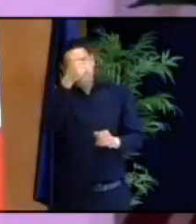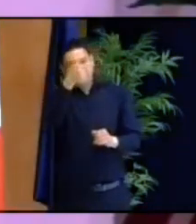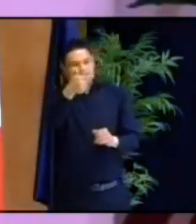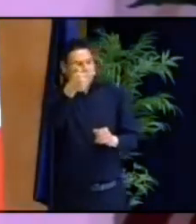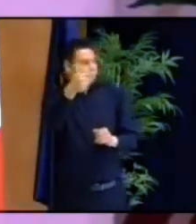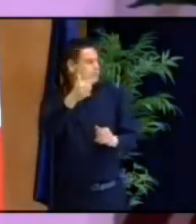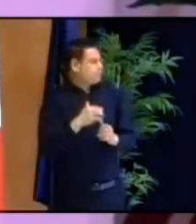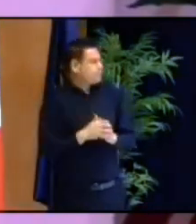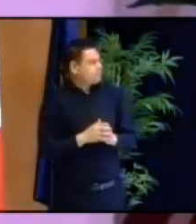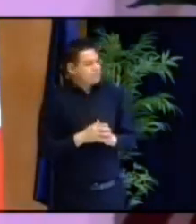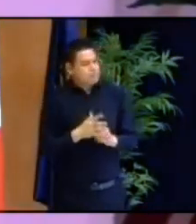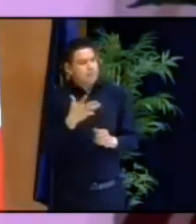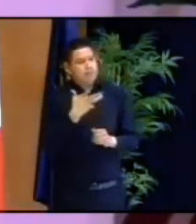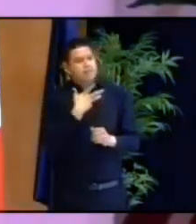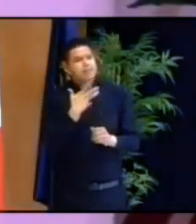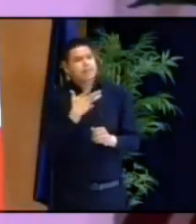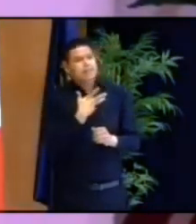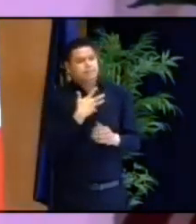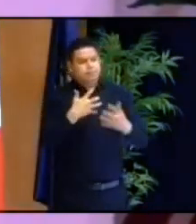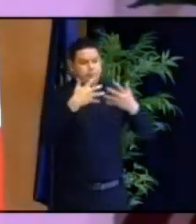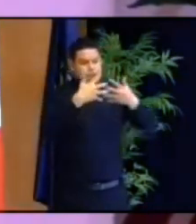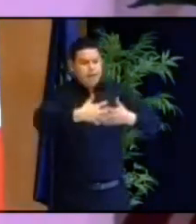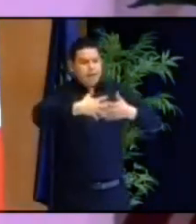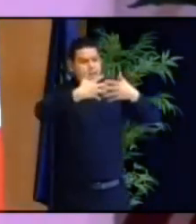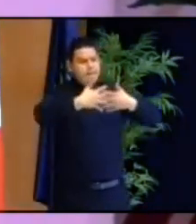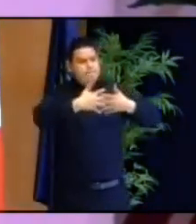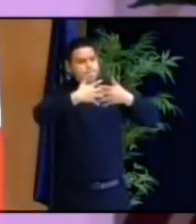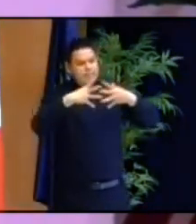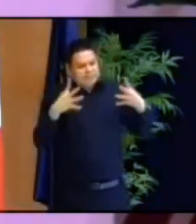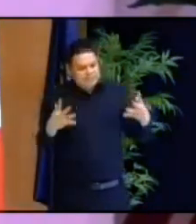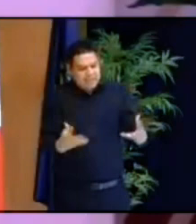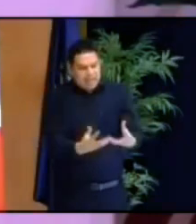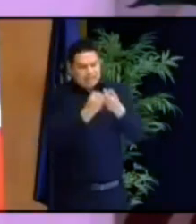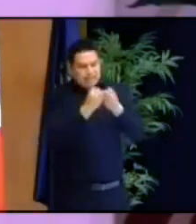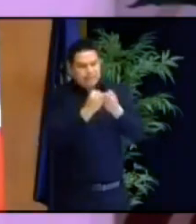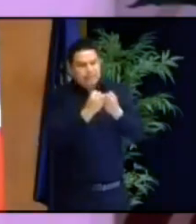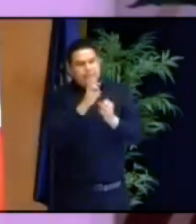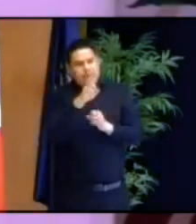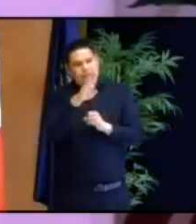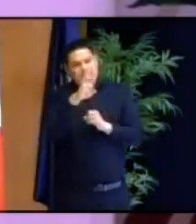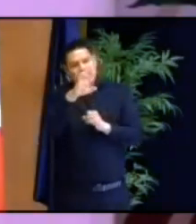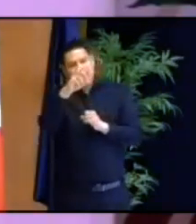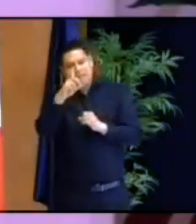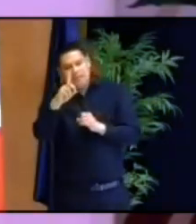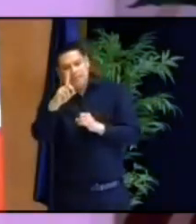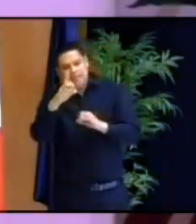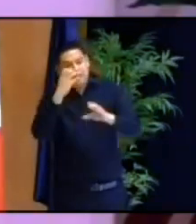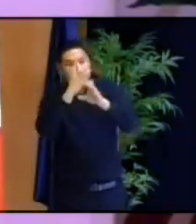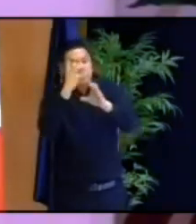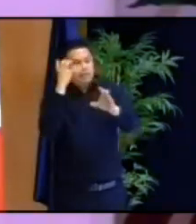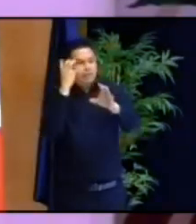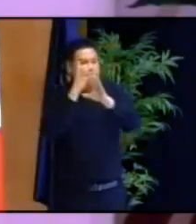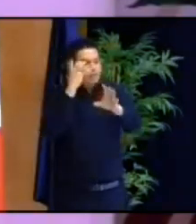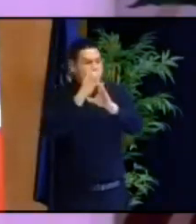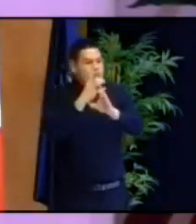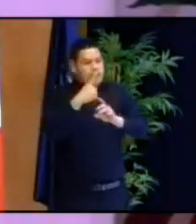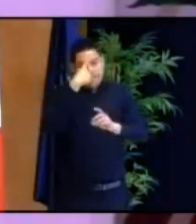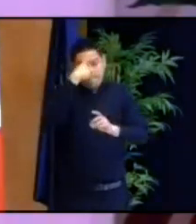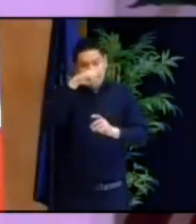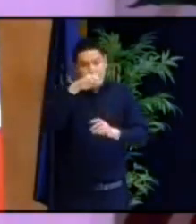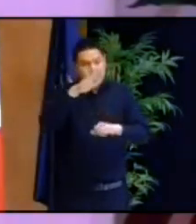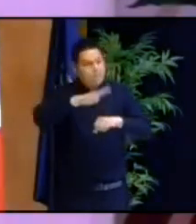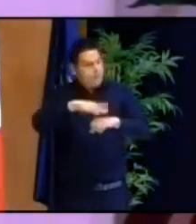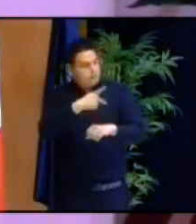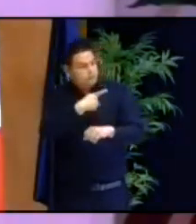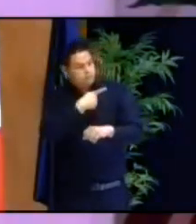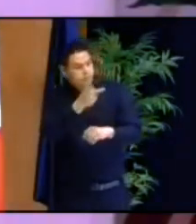pesos. Y tenemos una empresa que rescatamos, que es la red de transporte de pasajeros, para los más pobres de